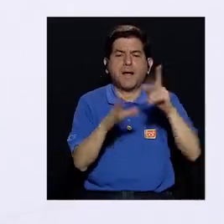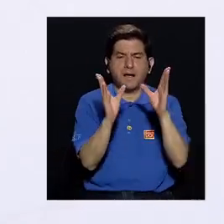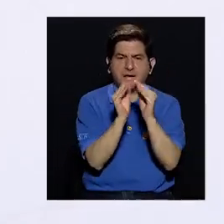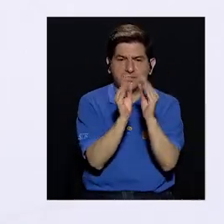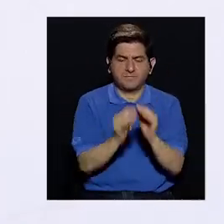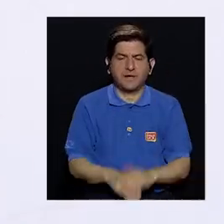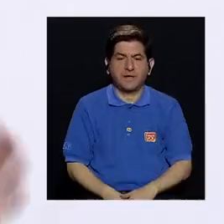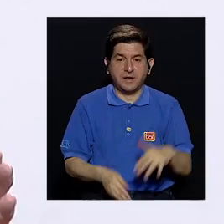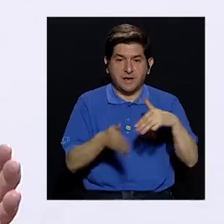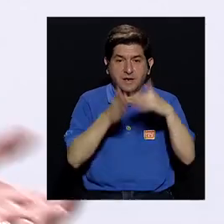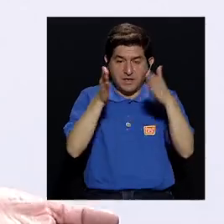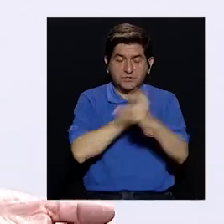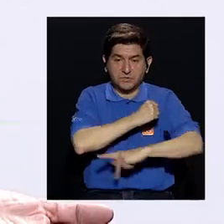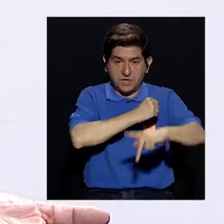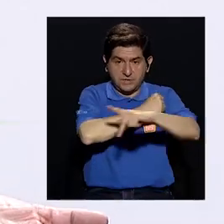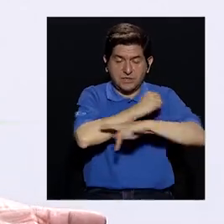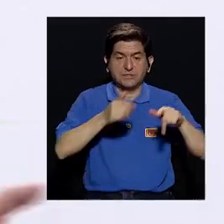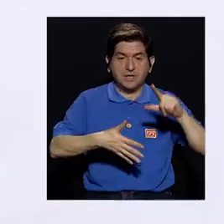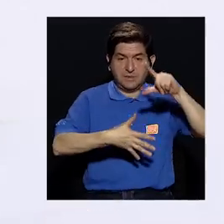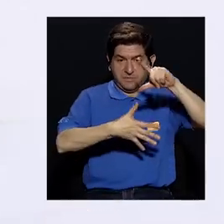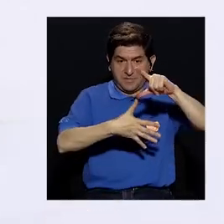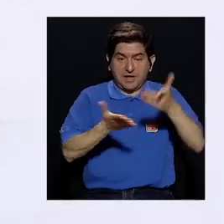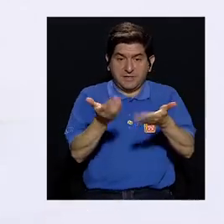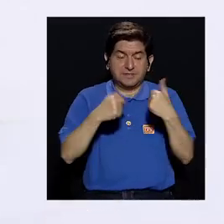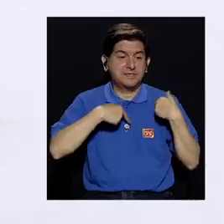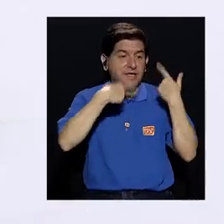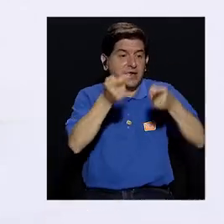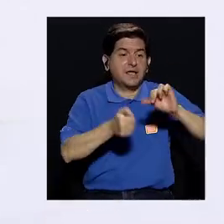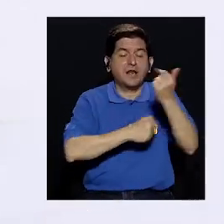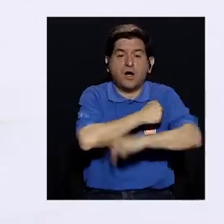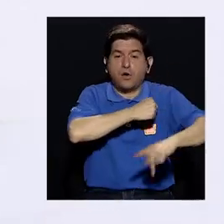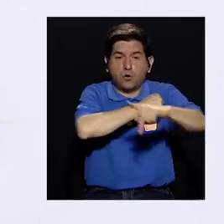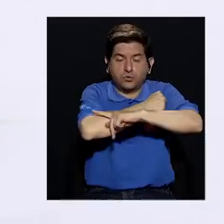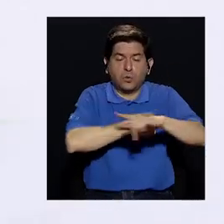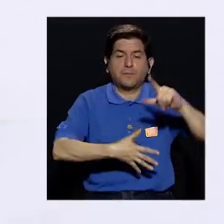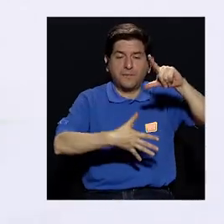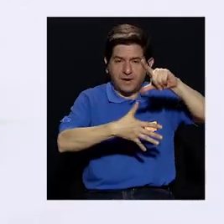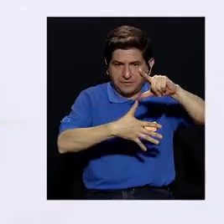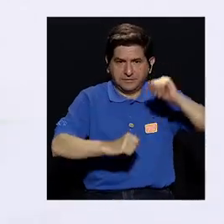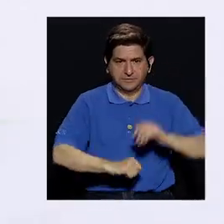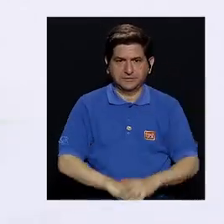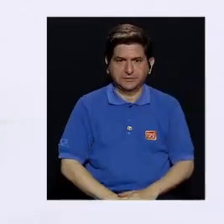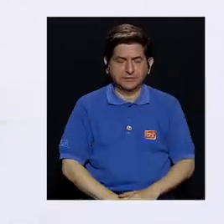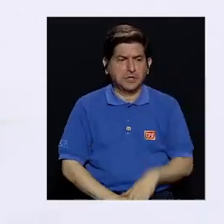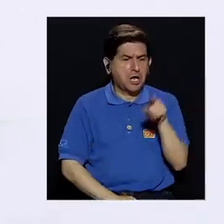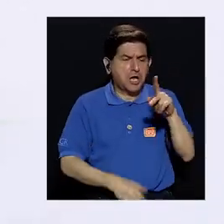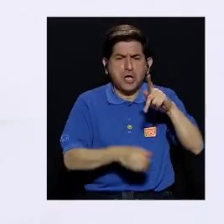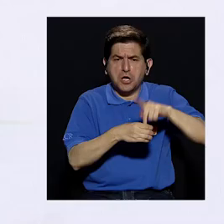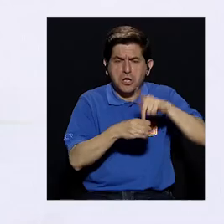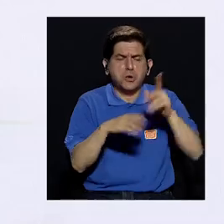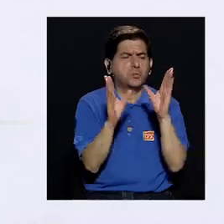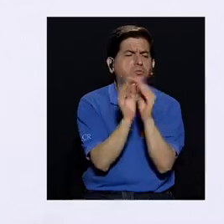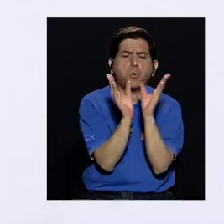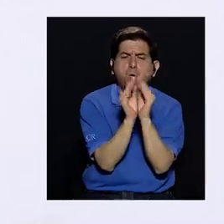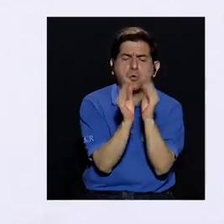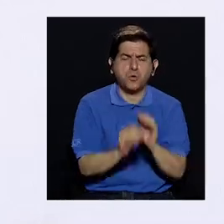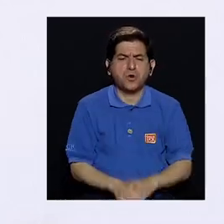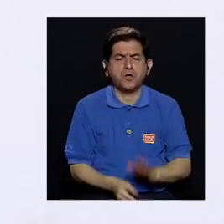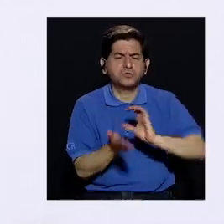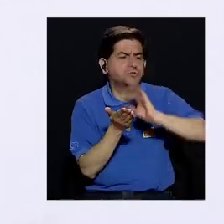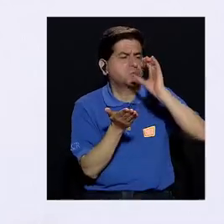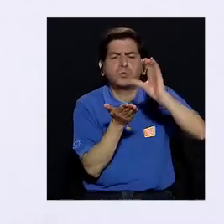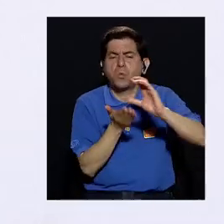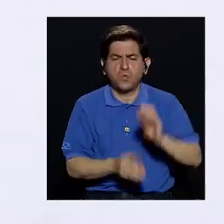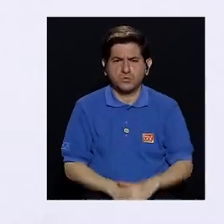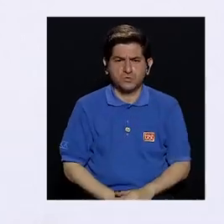alumnos latinos de algún país latinoamericano que quieren ir a otro país latinoamericano a participar en un congreso en un